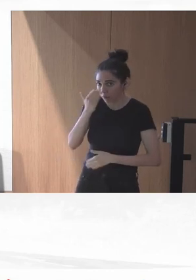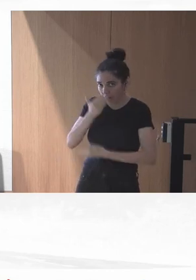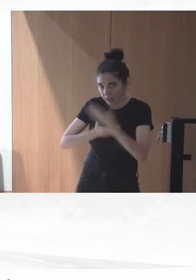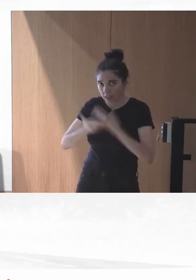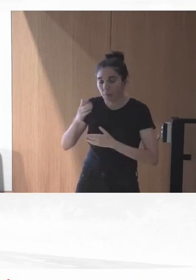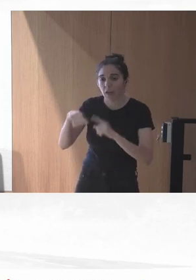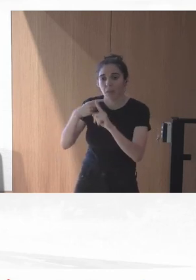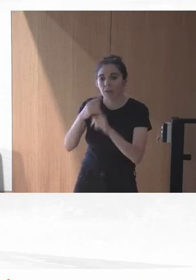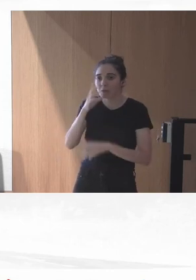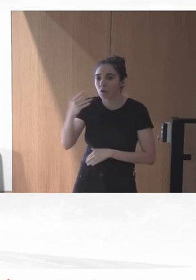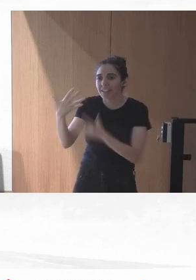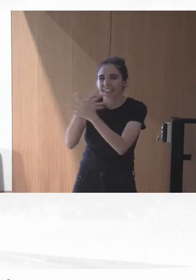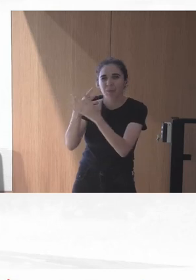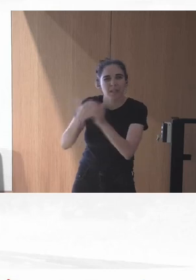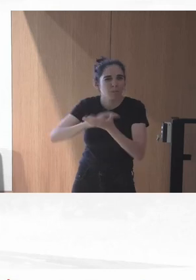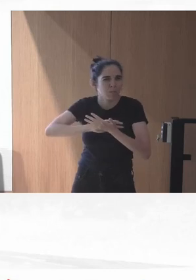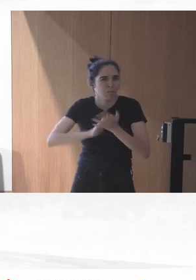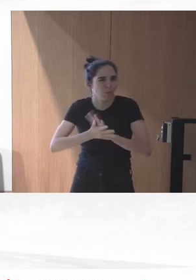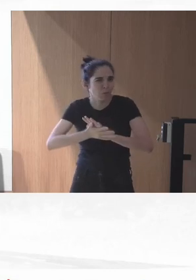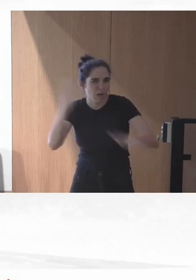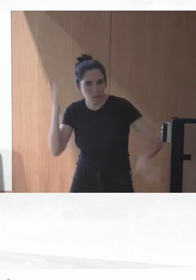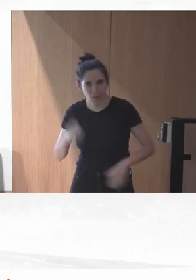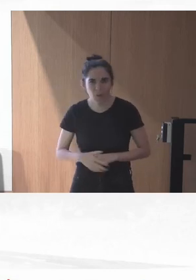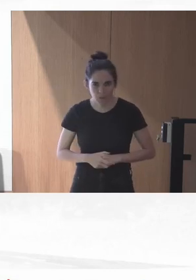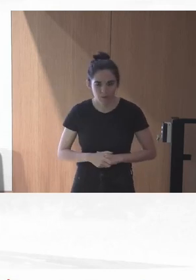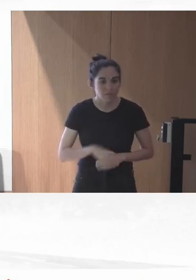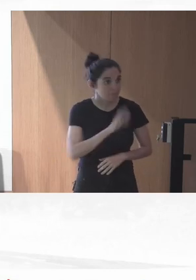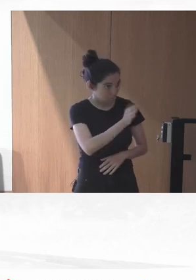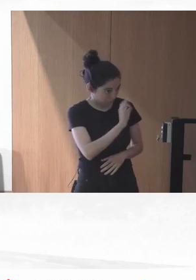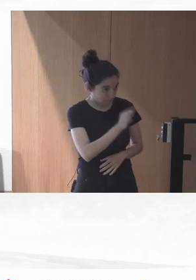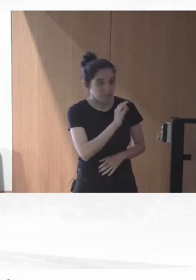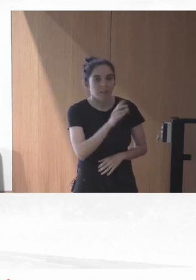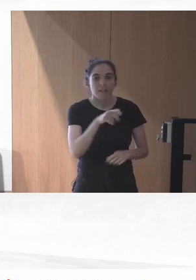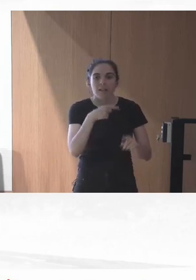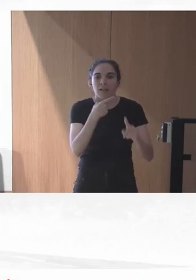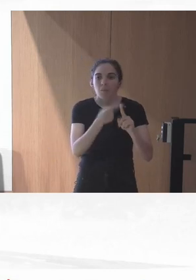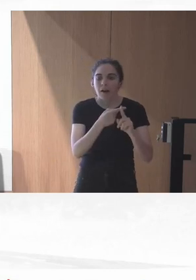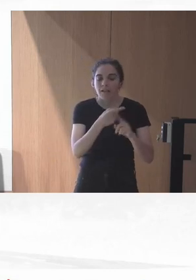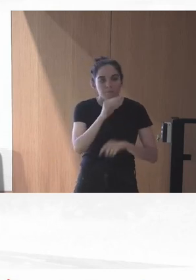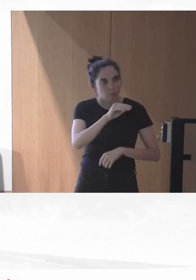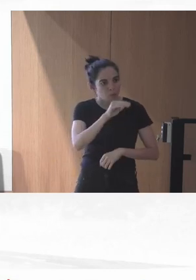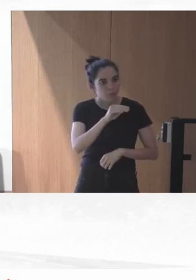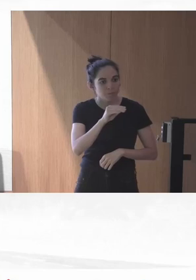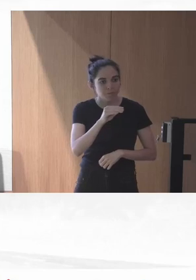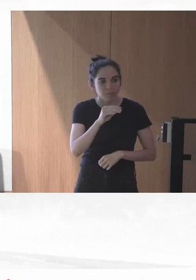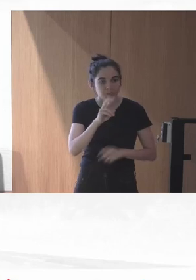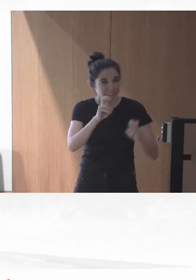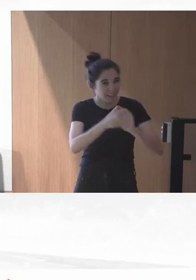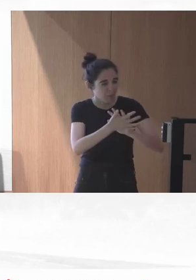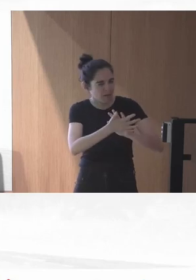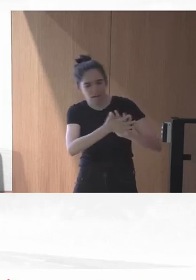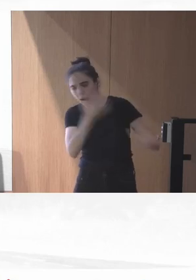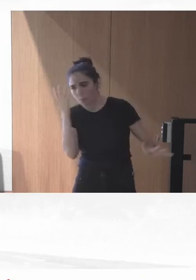lo explicaban todo muy rápido, ¿no? Eso es. ¿Y qué diferencias hubo, por ejemplo, en esa rapidez